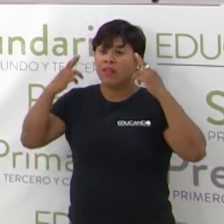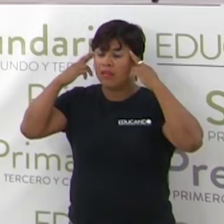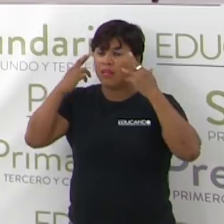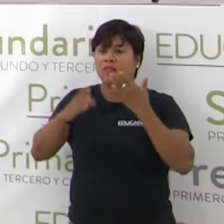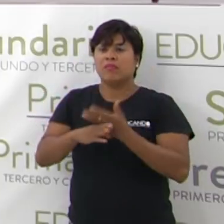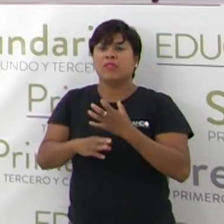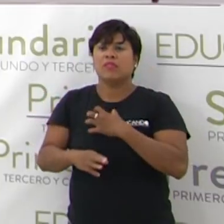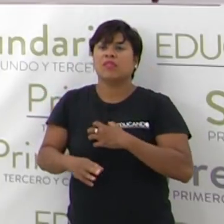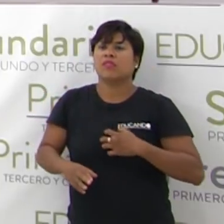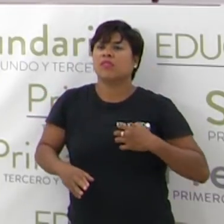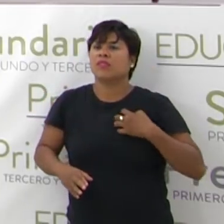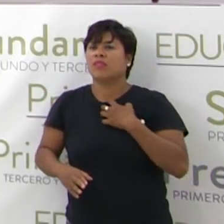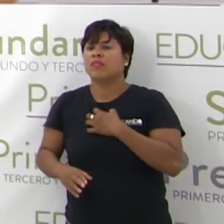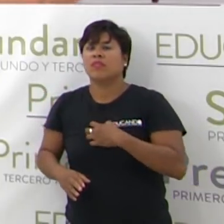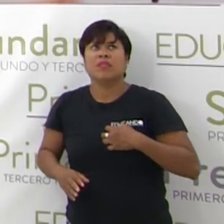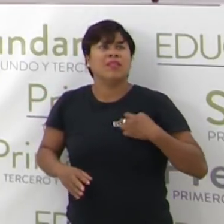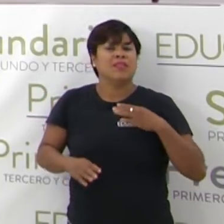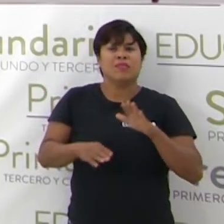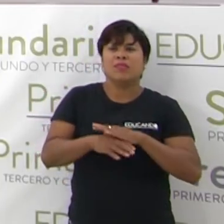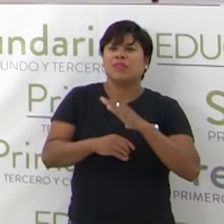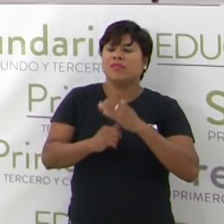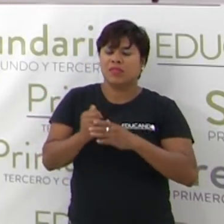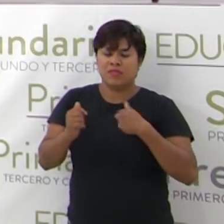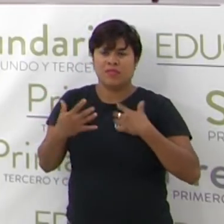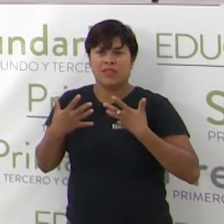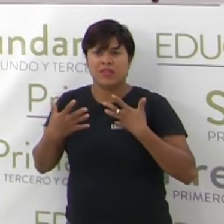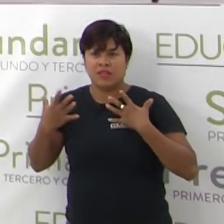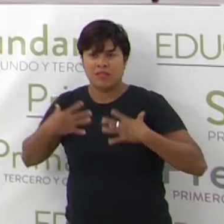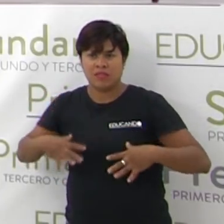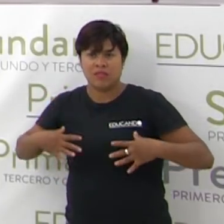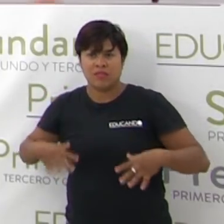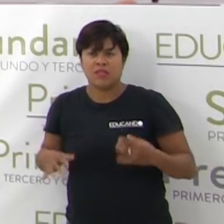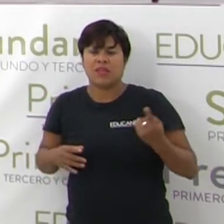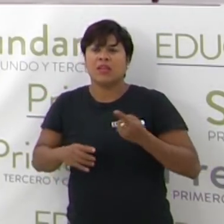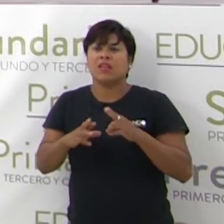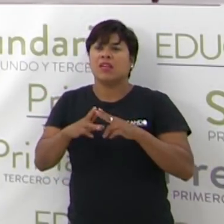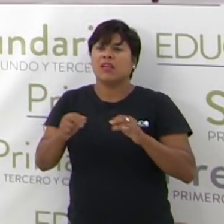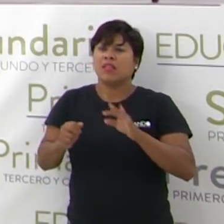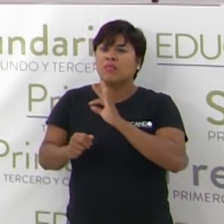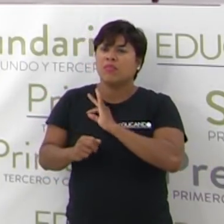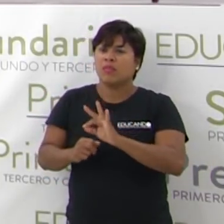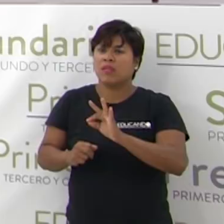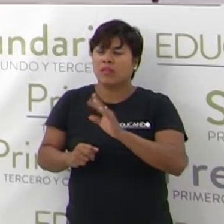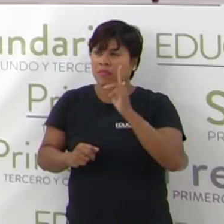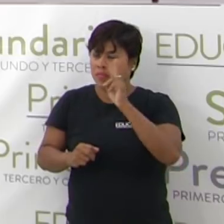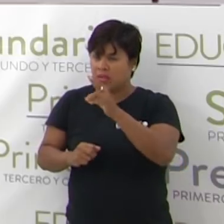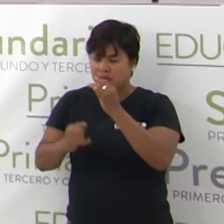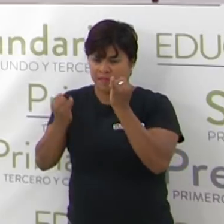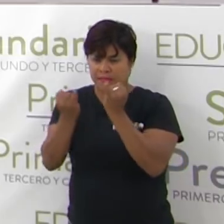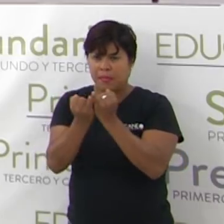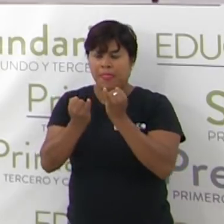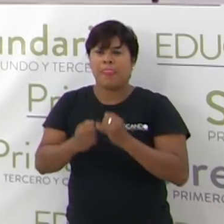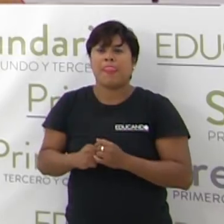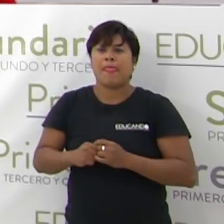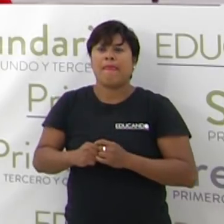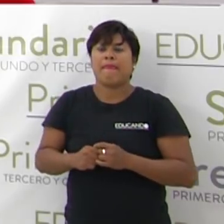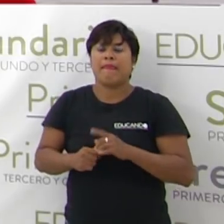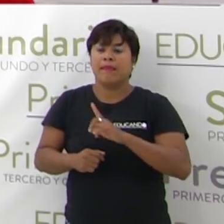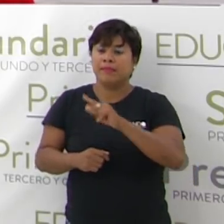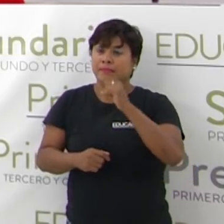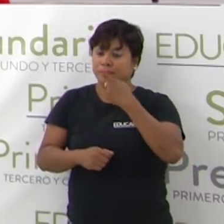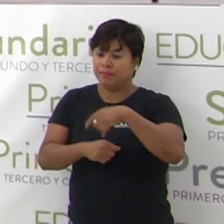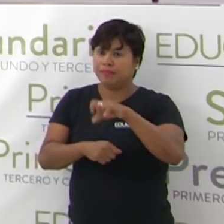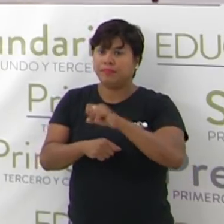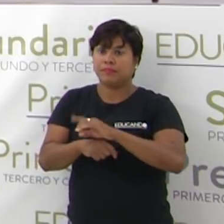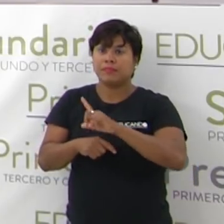muy contento y dijo, ay, por fin, hasta que voy a tener un traje que nadie podrá igualar. Pero a la siguiente